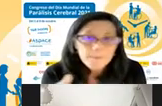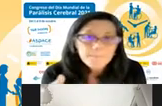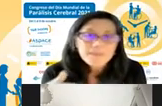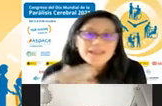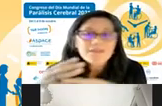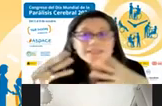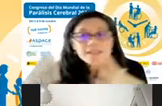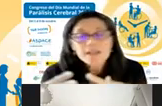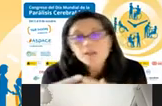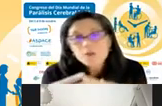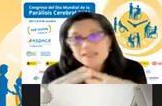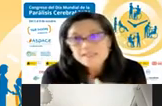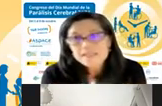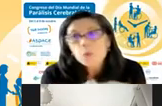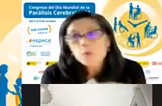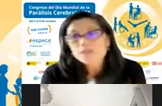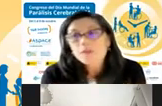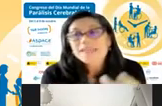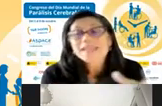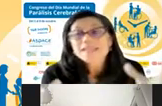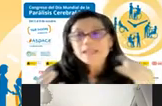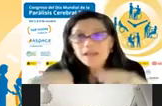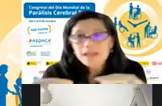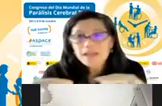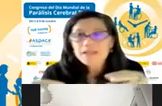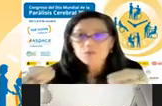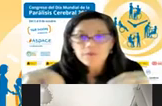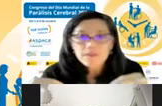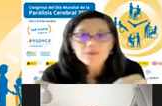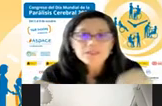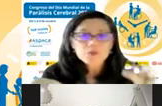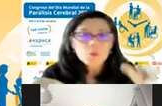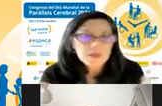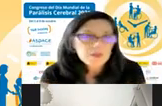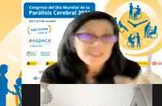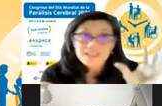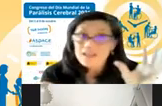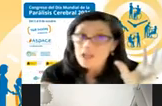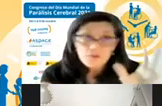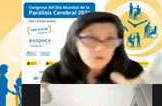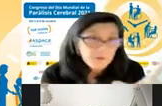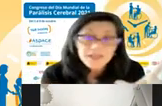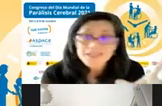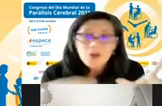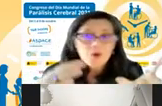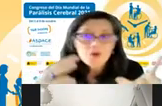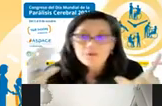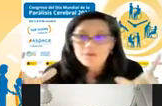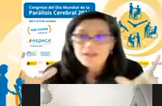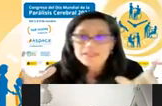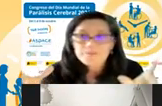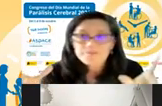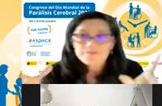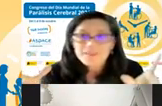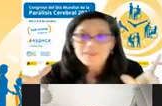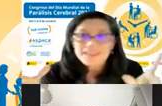evidencia las brechas de género que existen en cuanto a quienes recae la asunción de esos cuidados, ya sean formales o